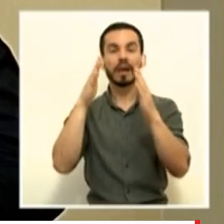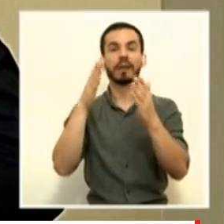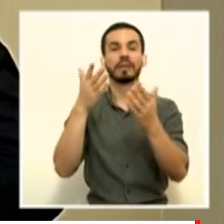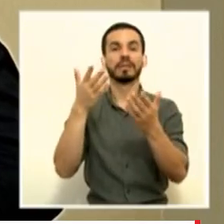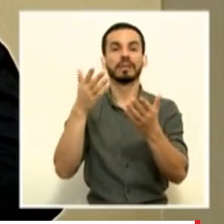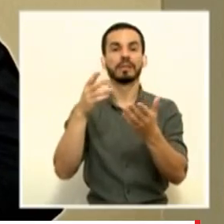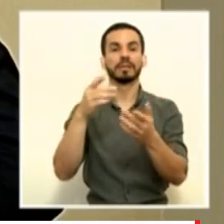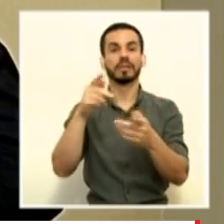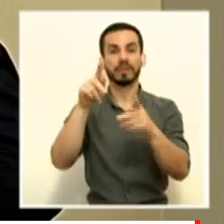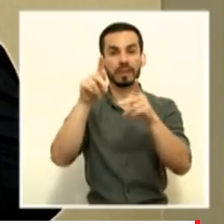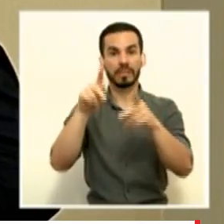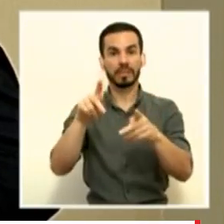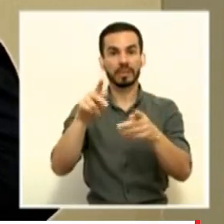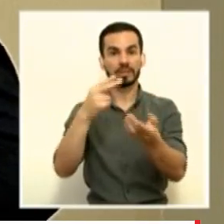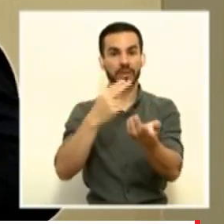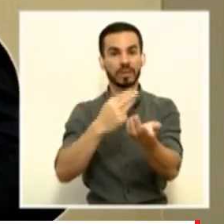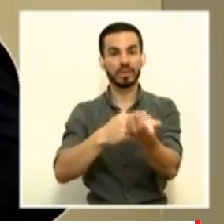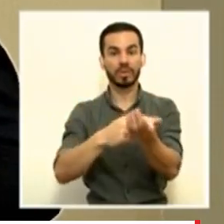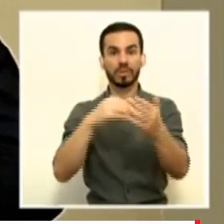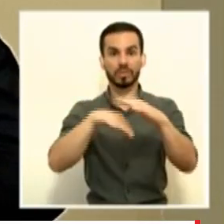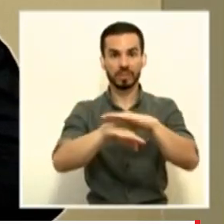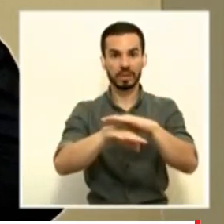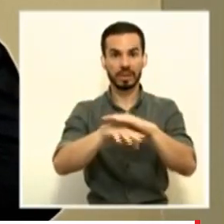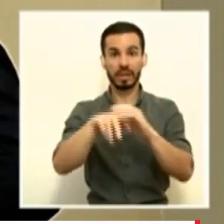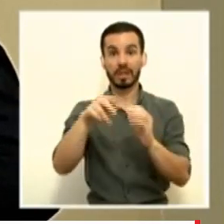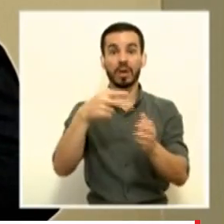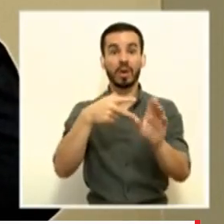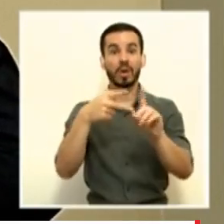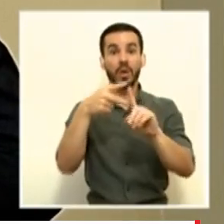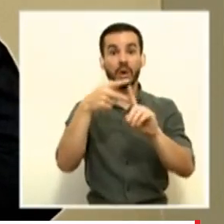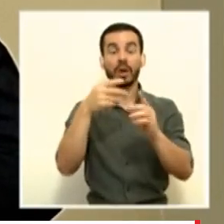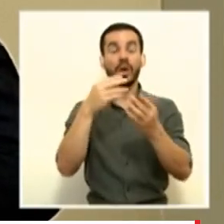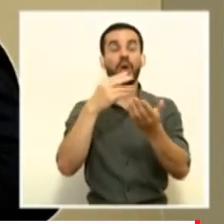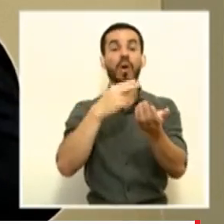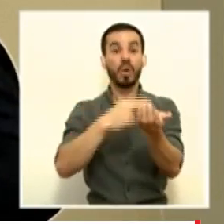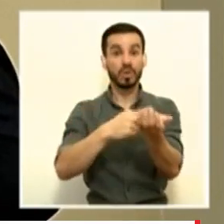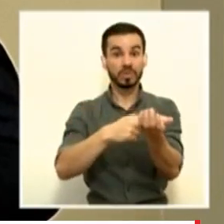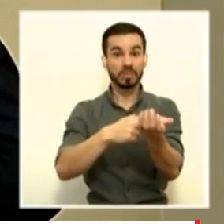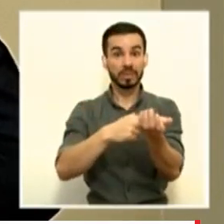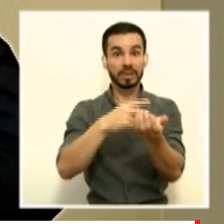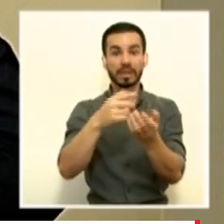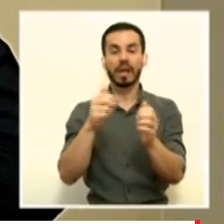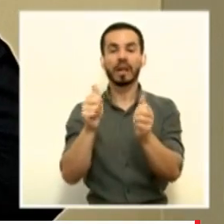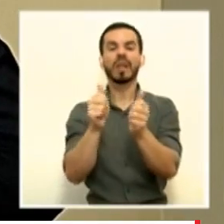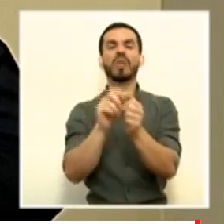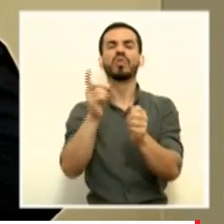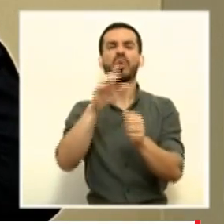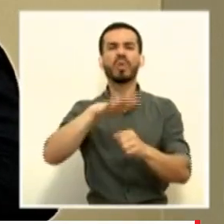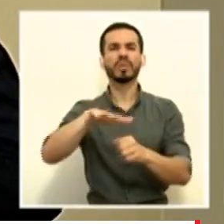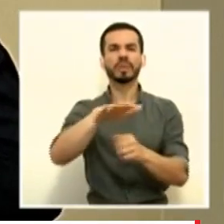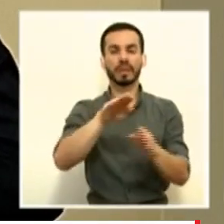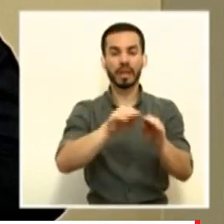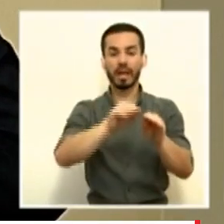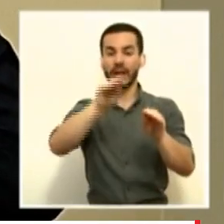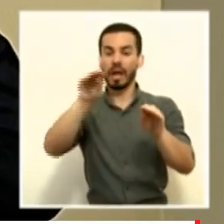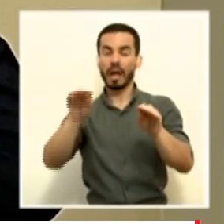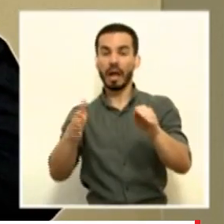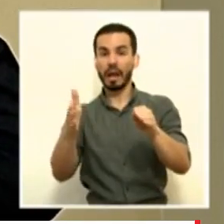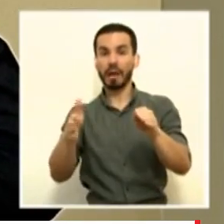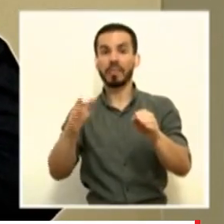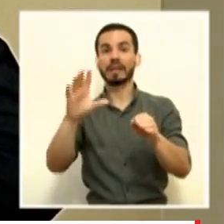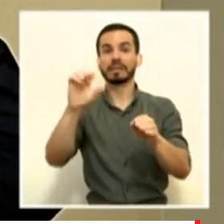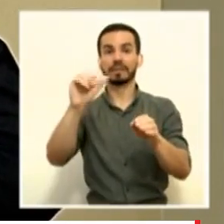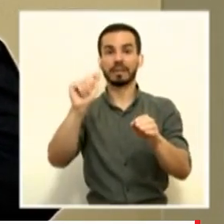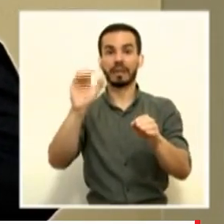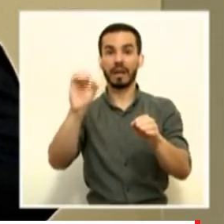de pacientes hospitalizados. El Hospital del Trauma está ubicado contiguo a lo que es hoy el SEACO